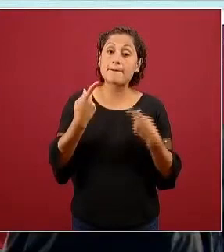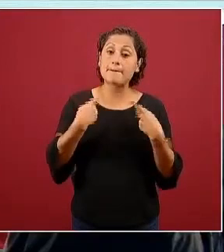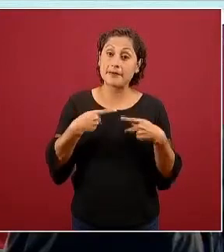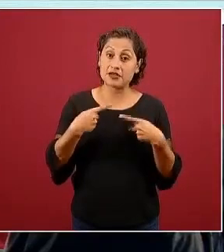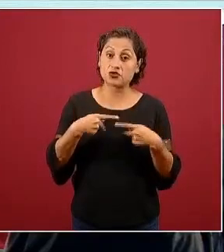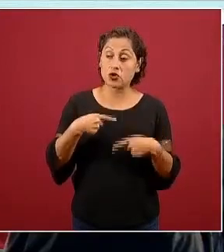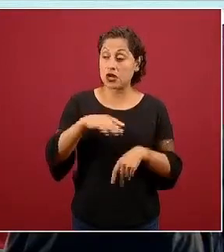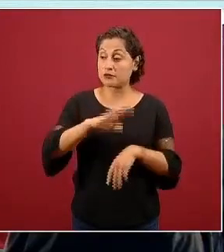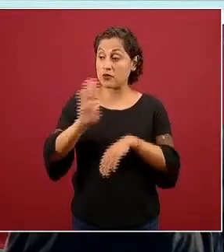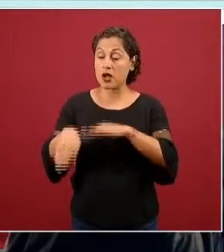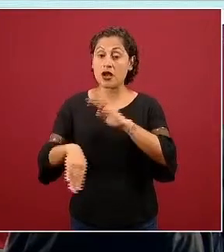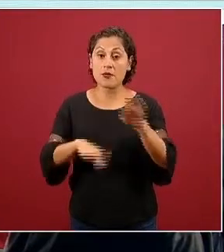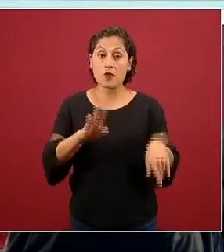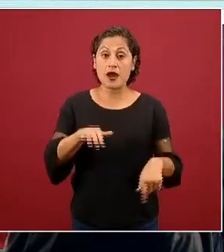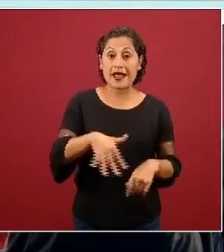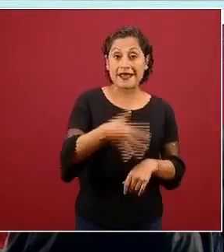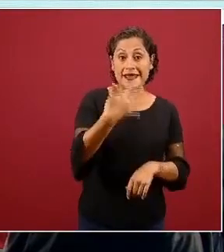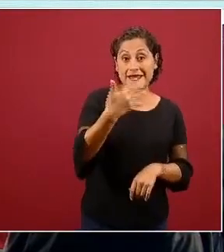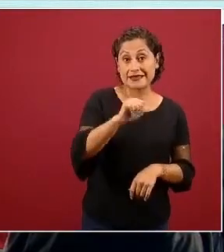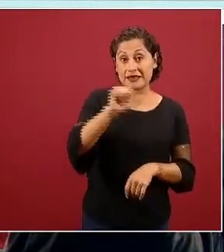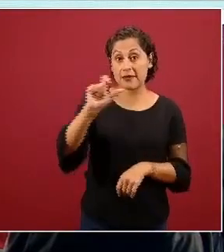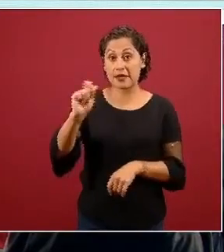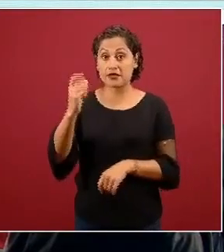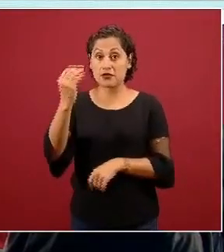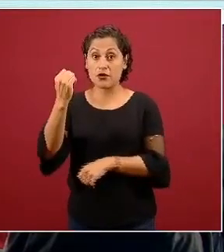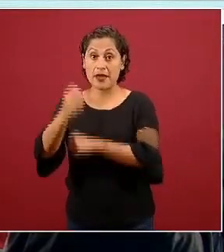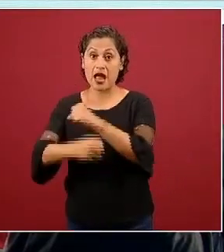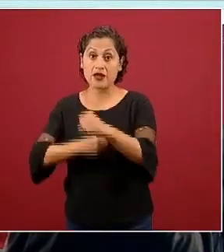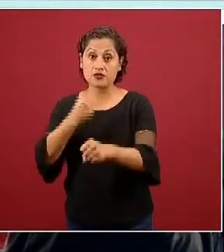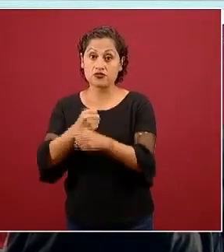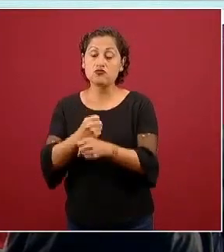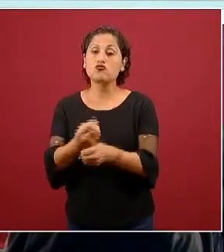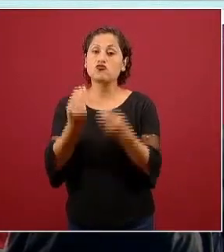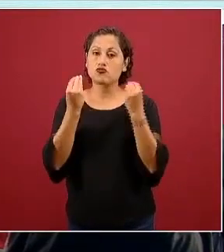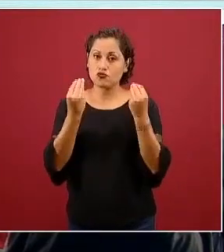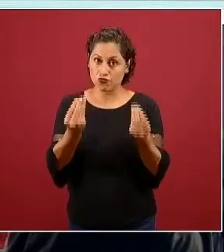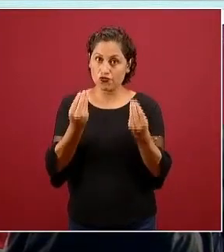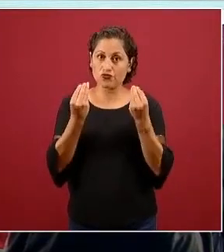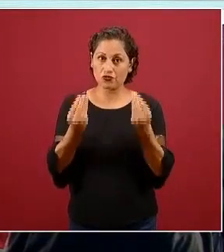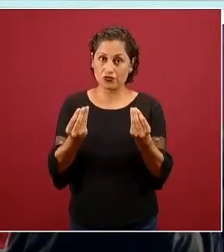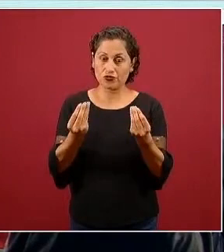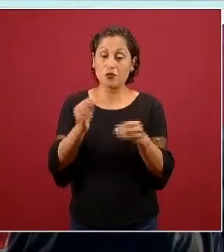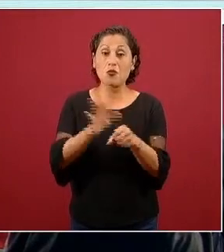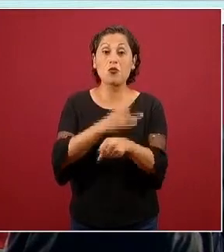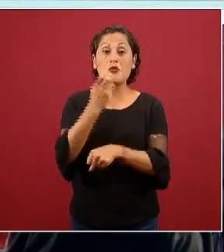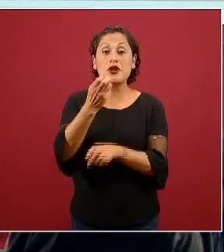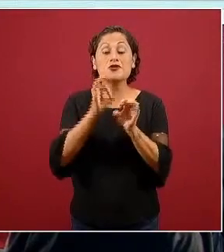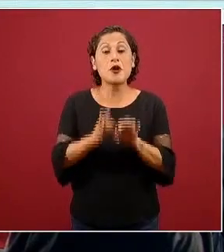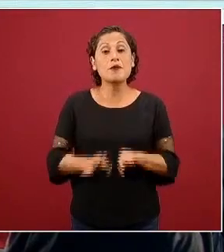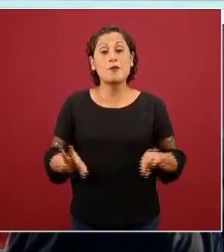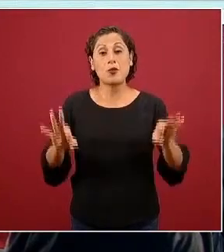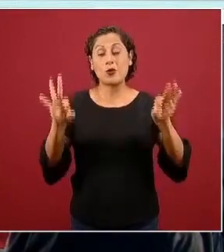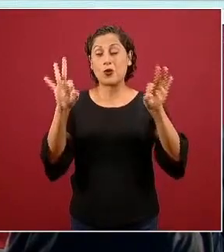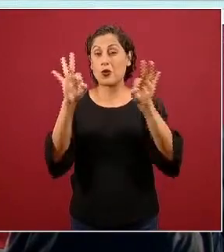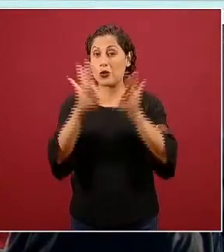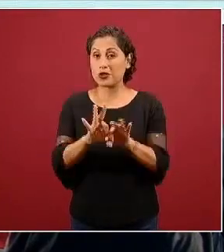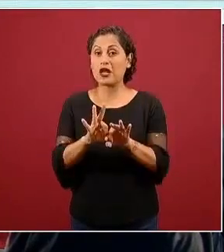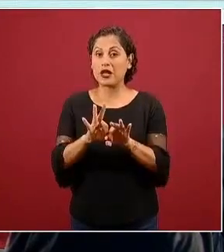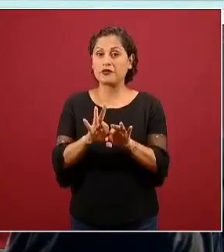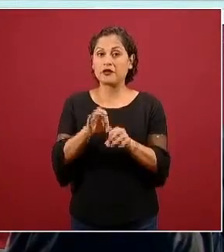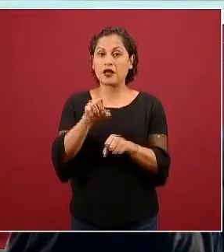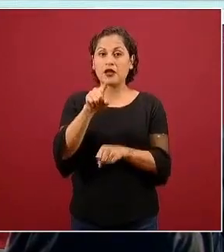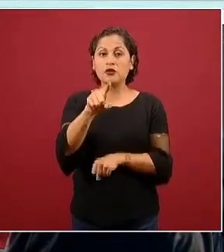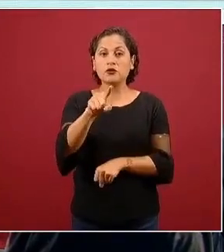personas jóvenes de los 15 a los 29 años de edad. Por eso es tan importante saber diferenciar lo que